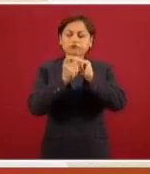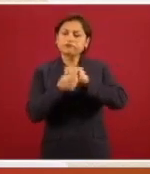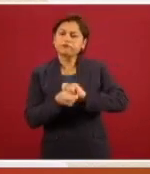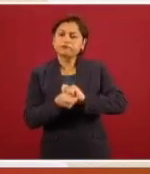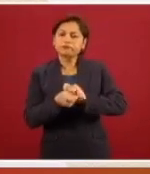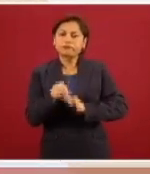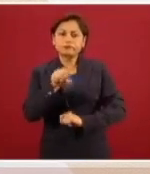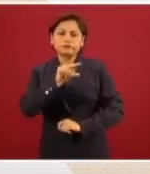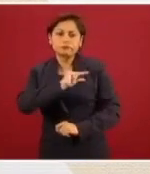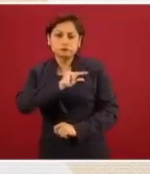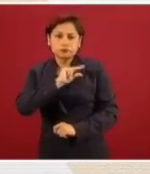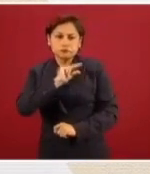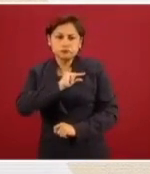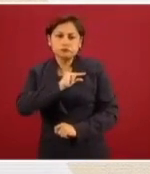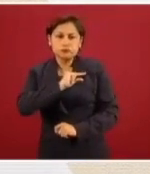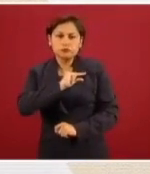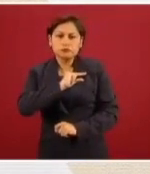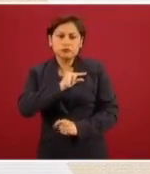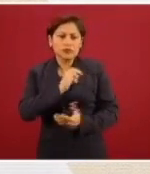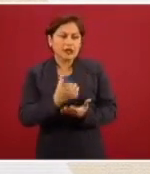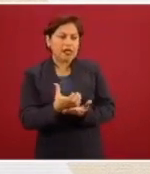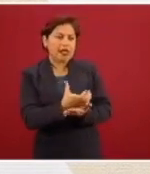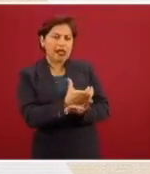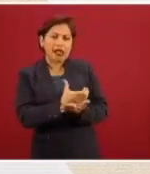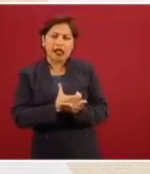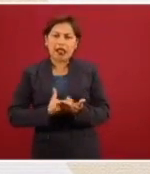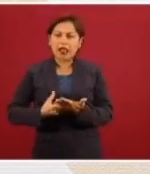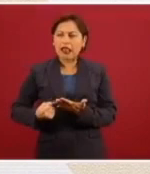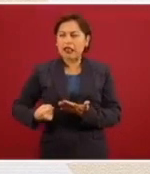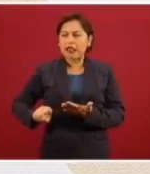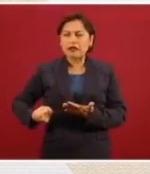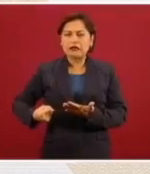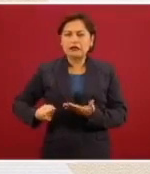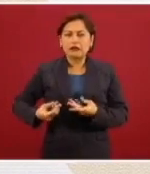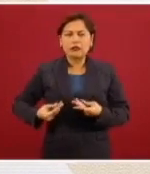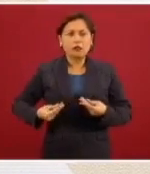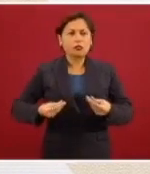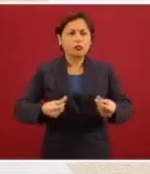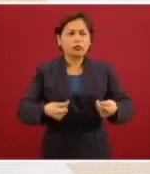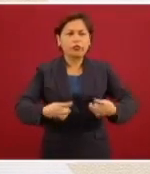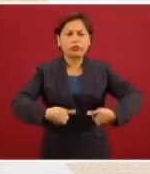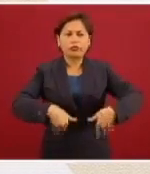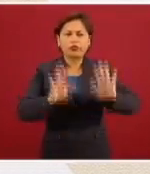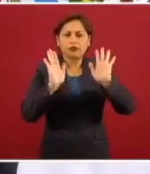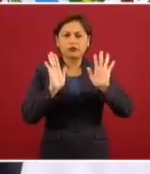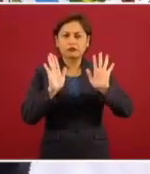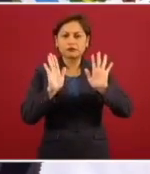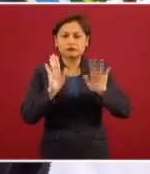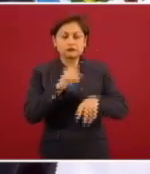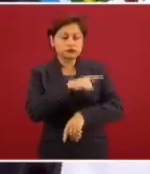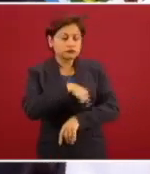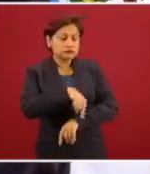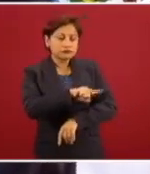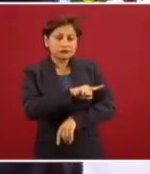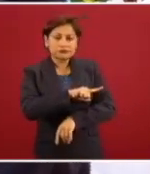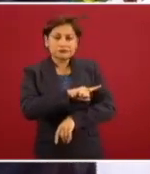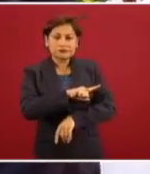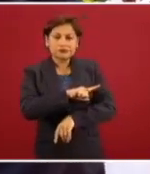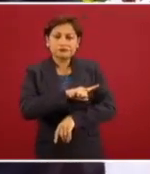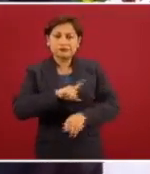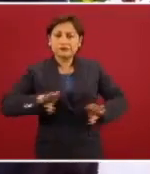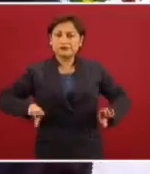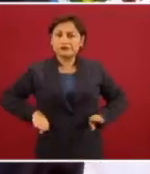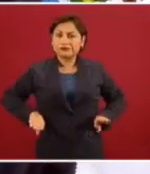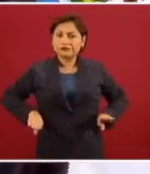socializar pérdidas no compartan nuestra visión